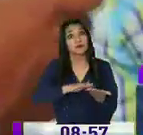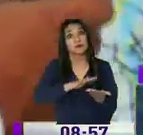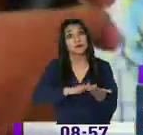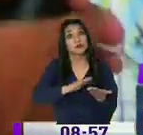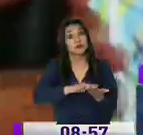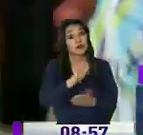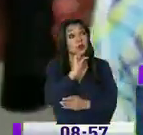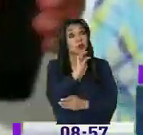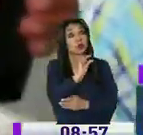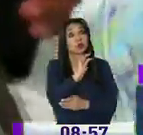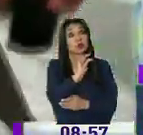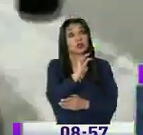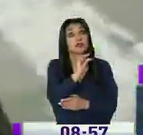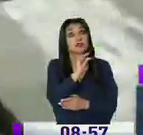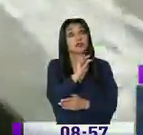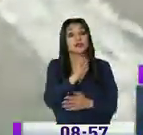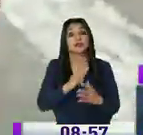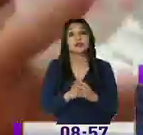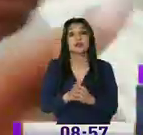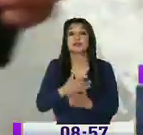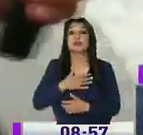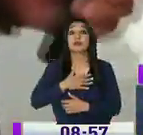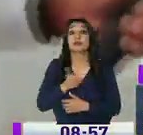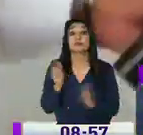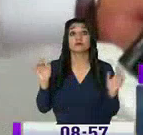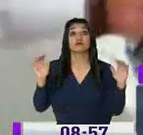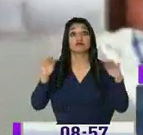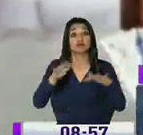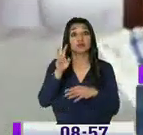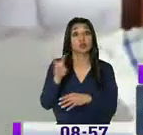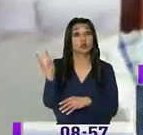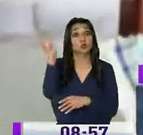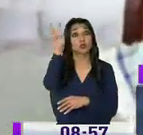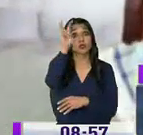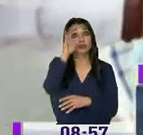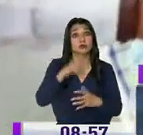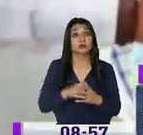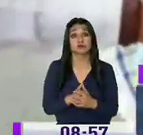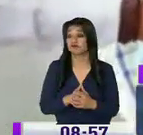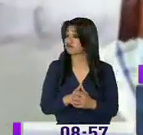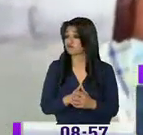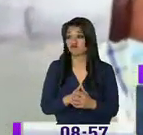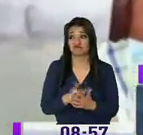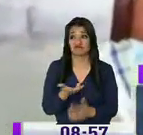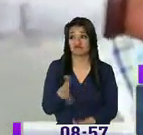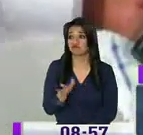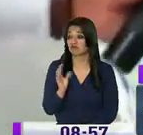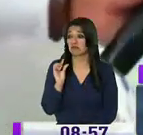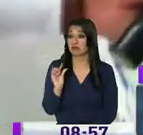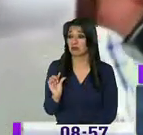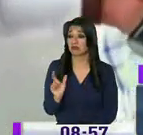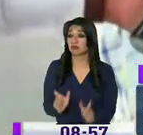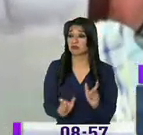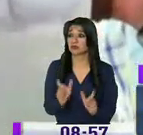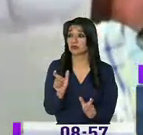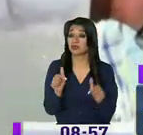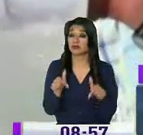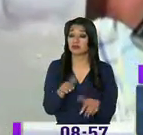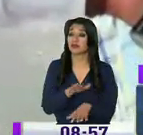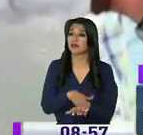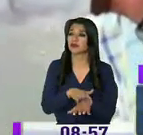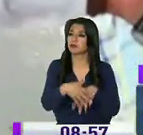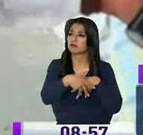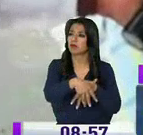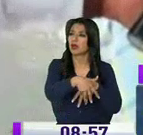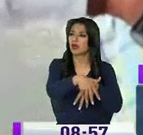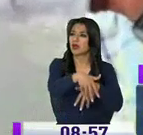ratito. ¿Cómo ha estado la afluencia de turistas aquí en Malta? Bajo, bien bajo. A causa del paro